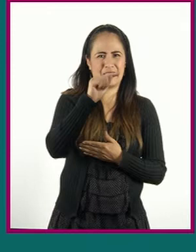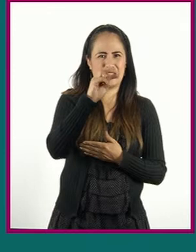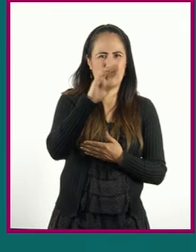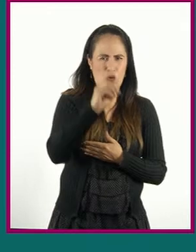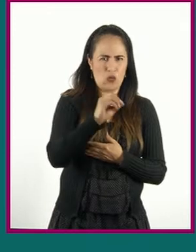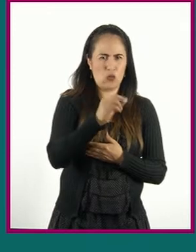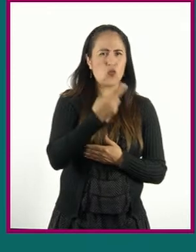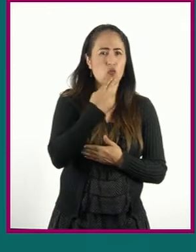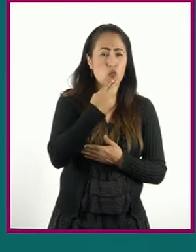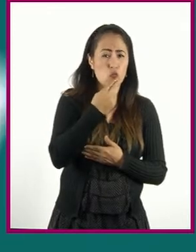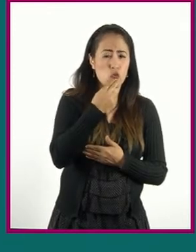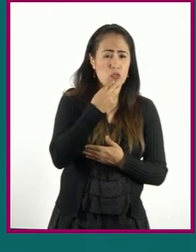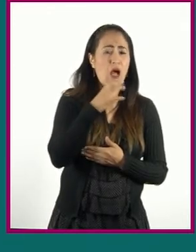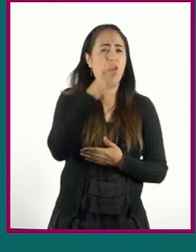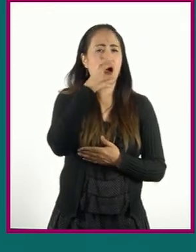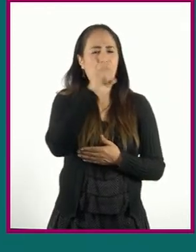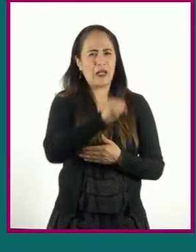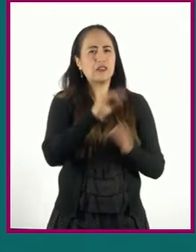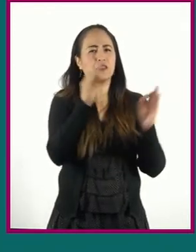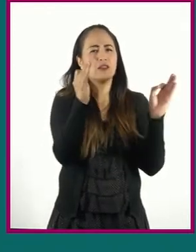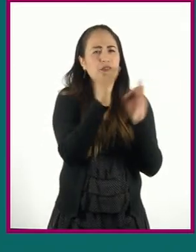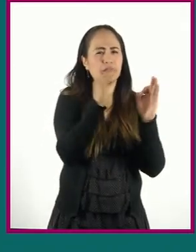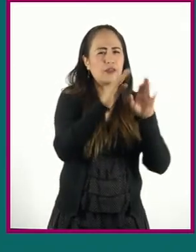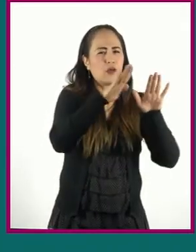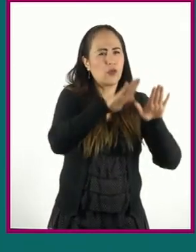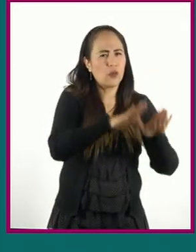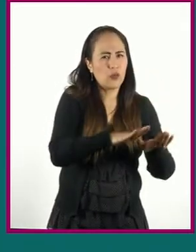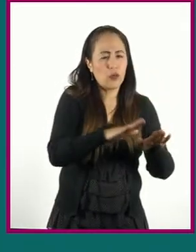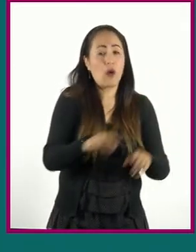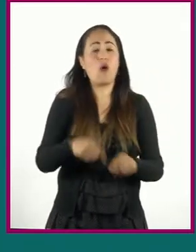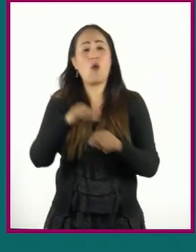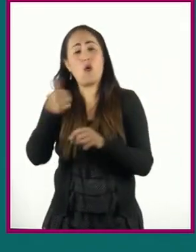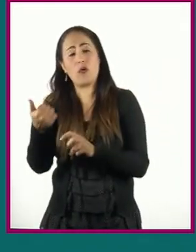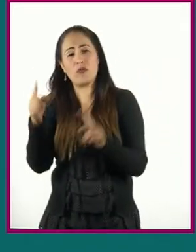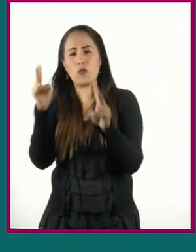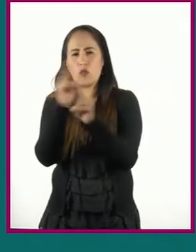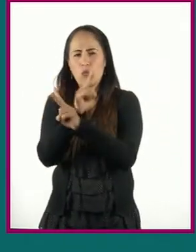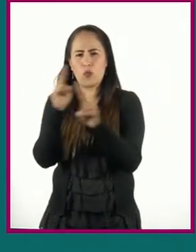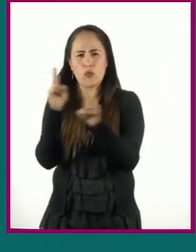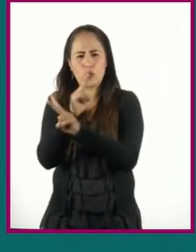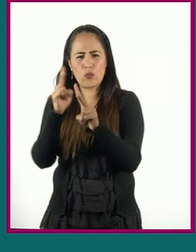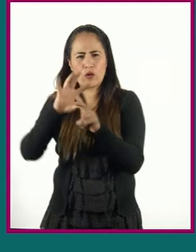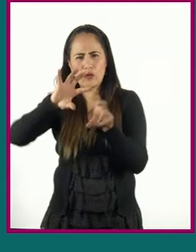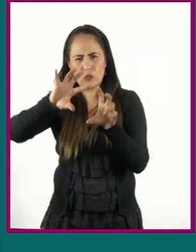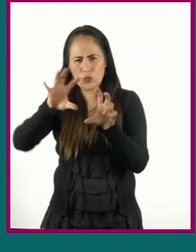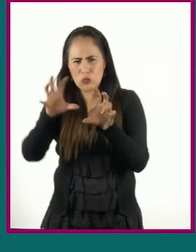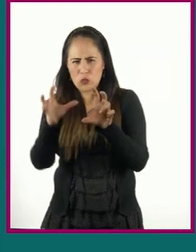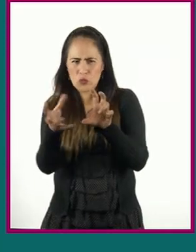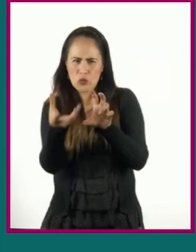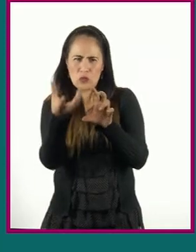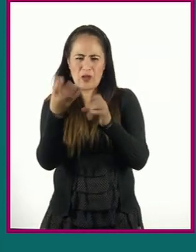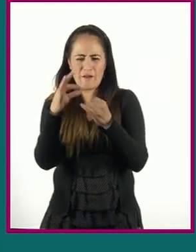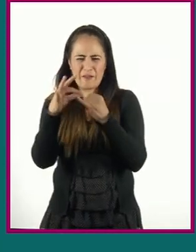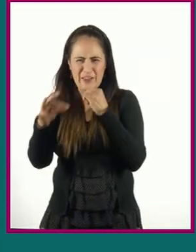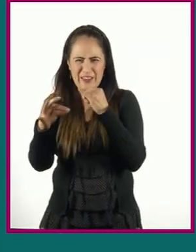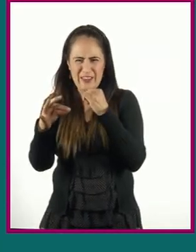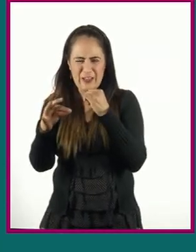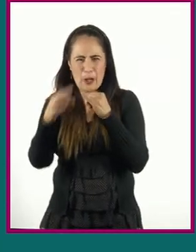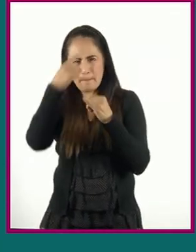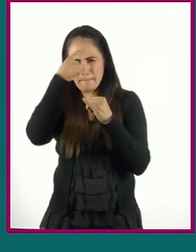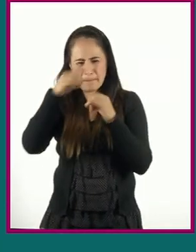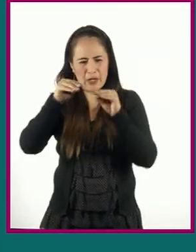está usando. El segundo tipo de ventilador se encuentra al final de la guía de ondas y sirve para